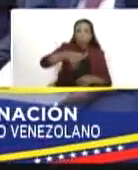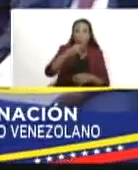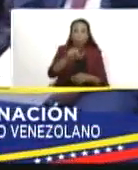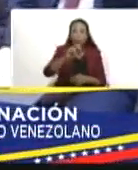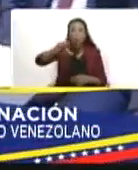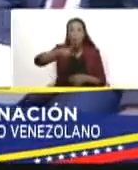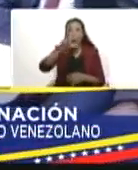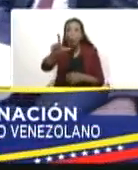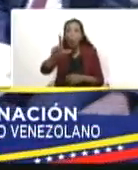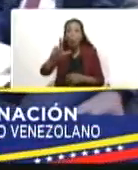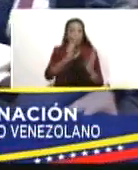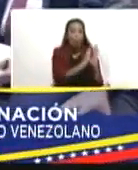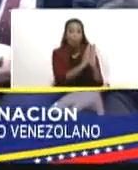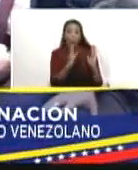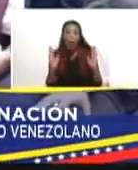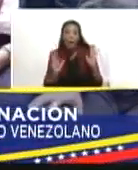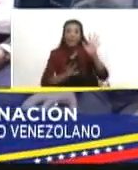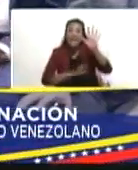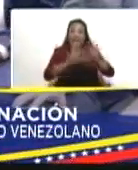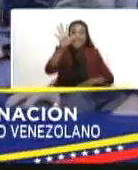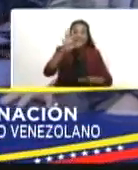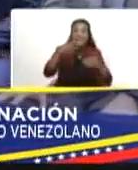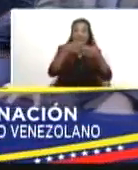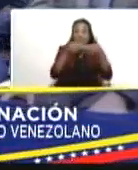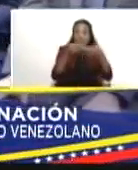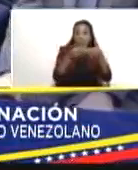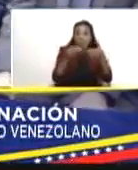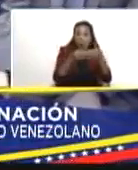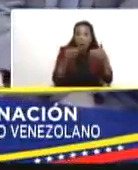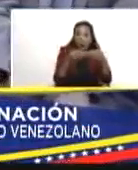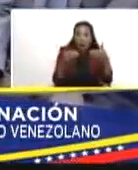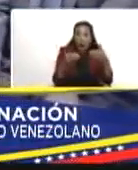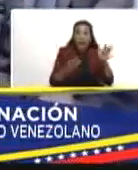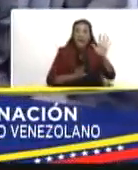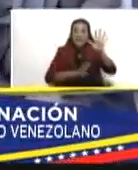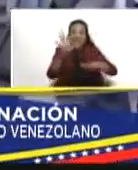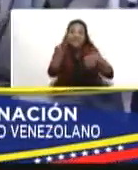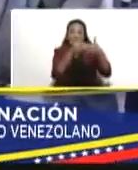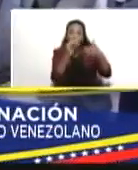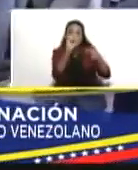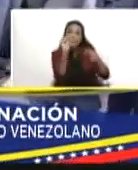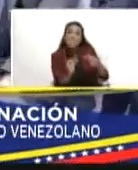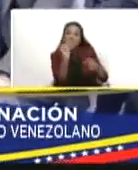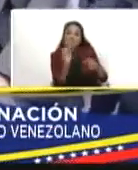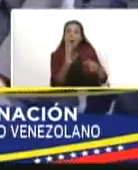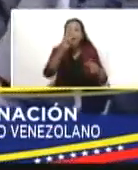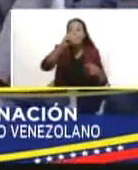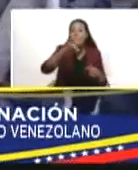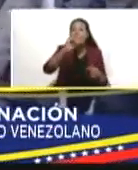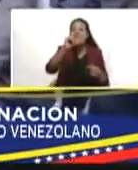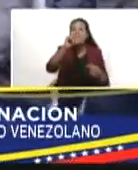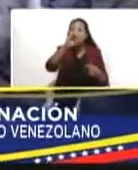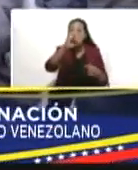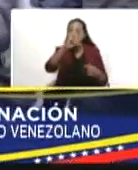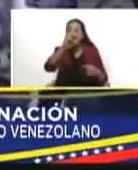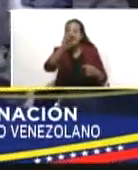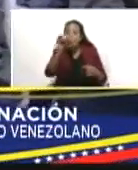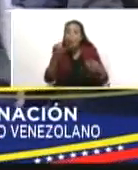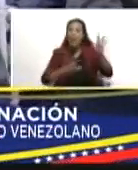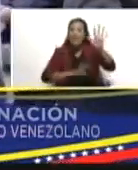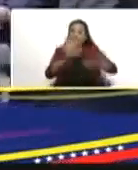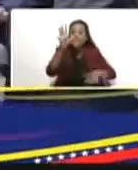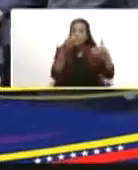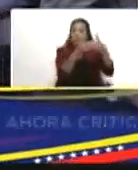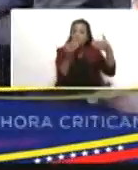2023 integrado de 15 el ingreso mínimo mínimo estoy hablando de 15 el